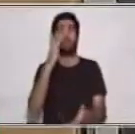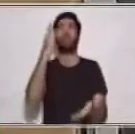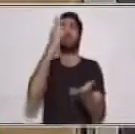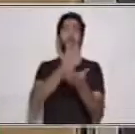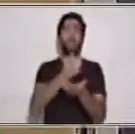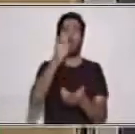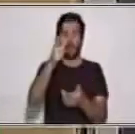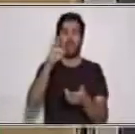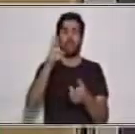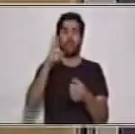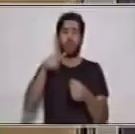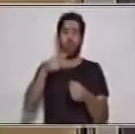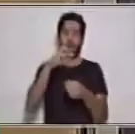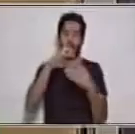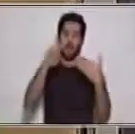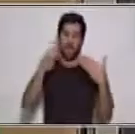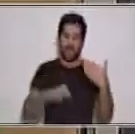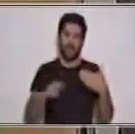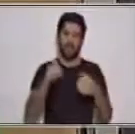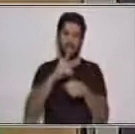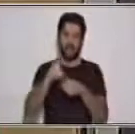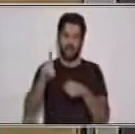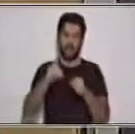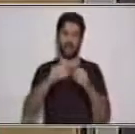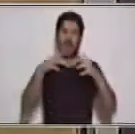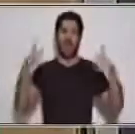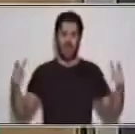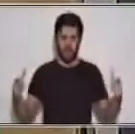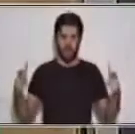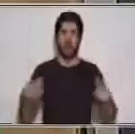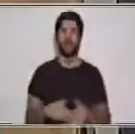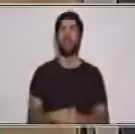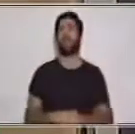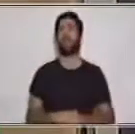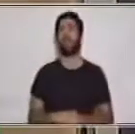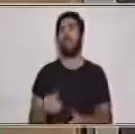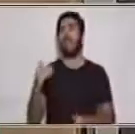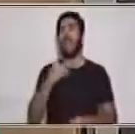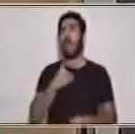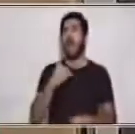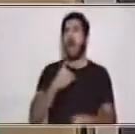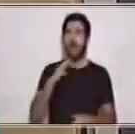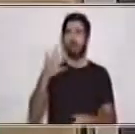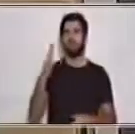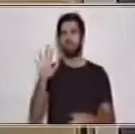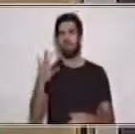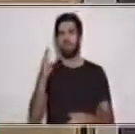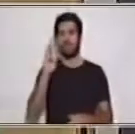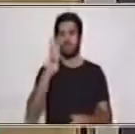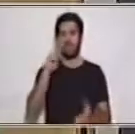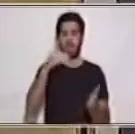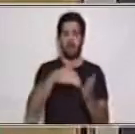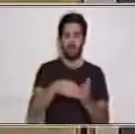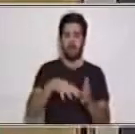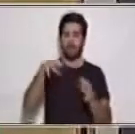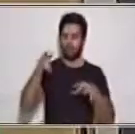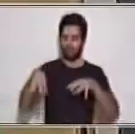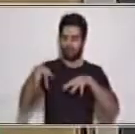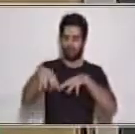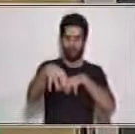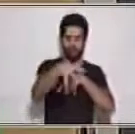grande de Guatemala, es muy probable. Existen alrededor de 3.000 sitios